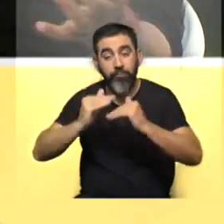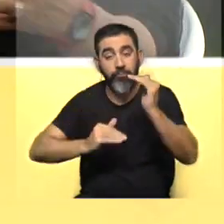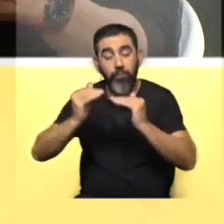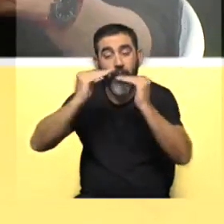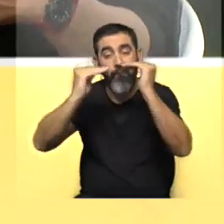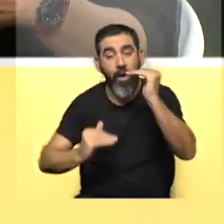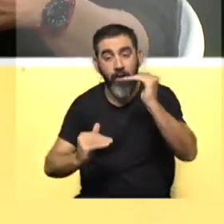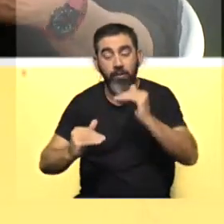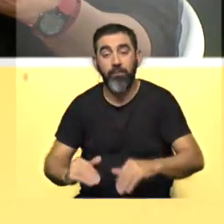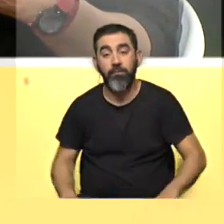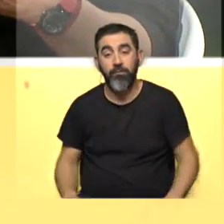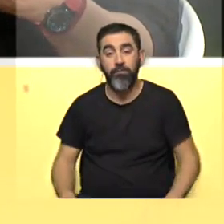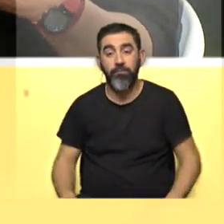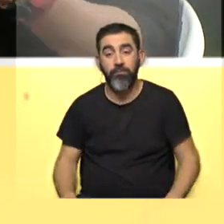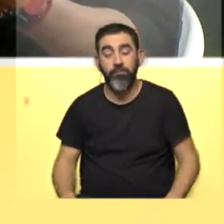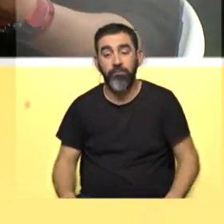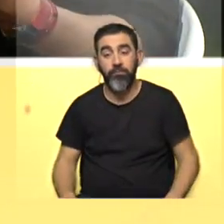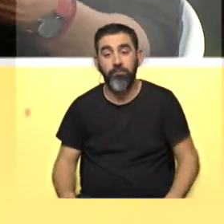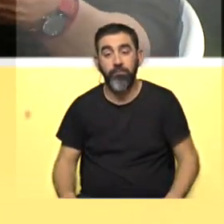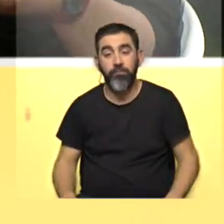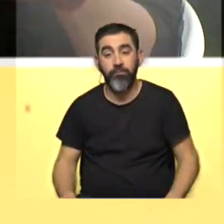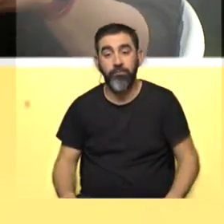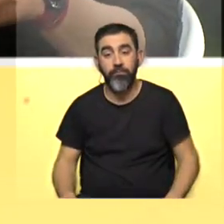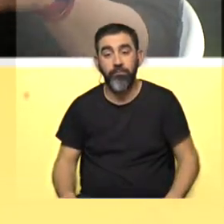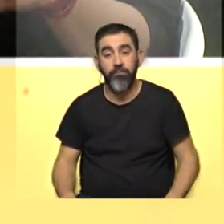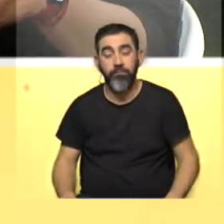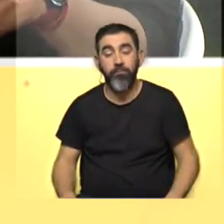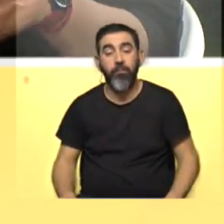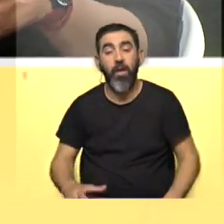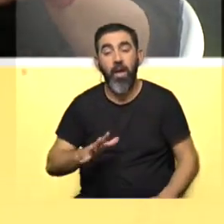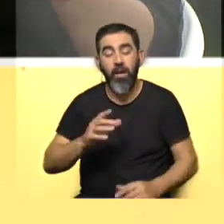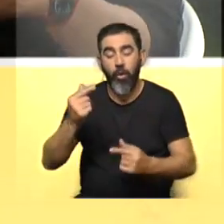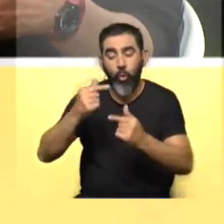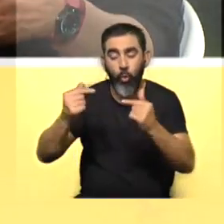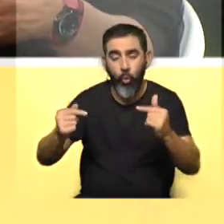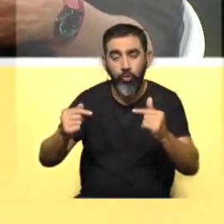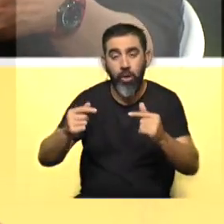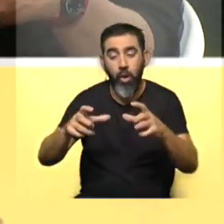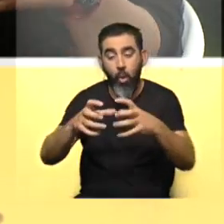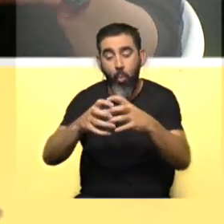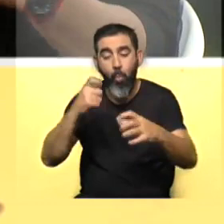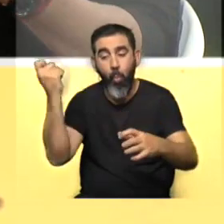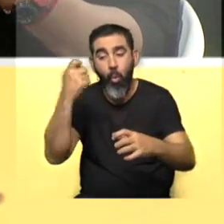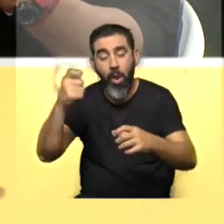bajas, que llamamos nosotras, porque bueno, tienen lascas, instrumentos, una boleadora